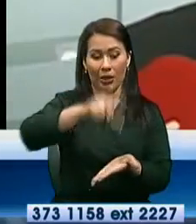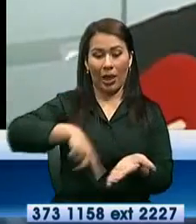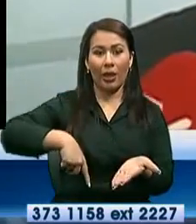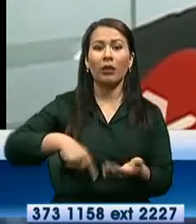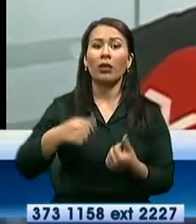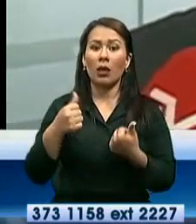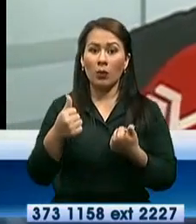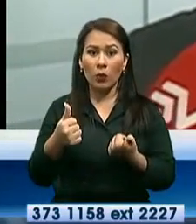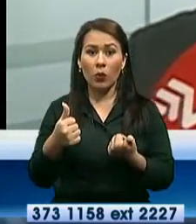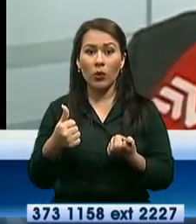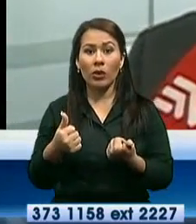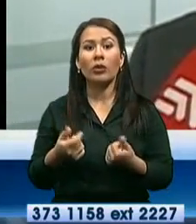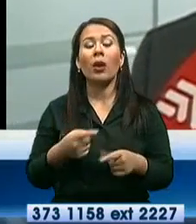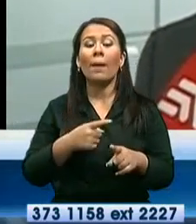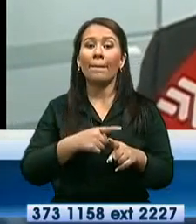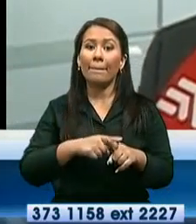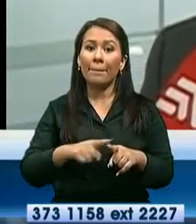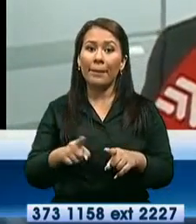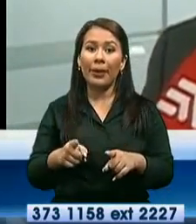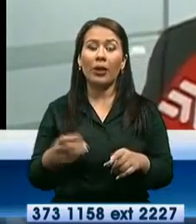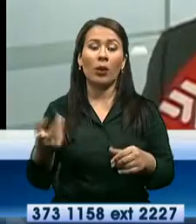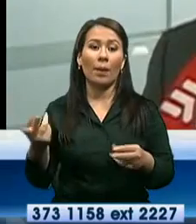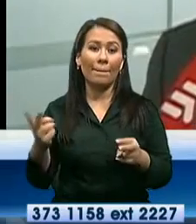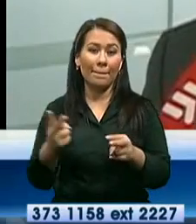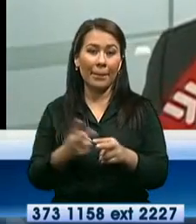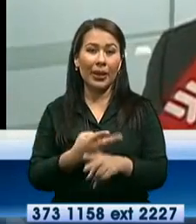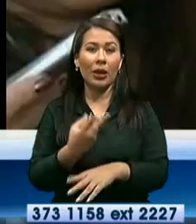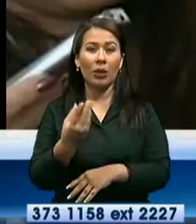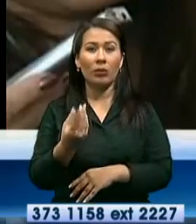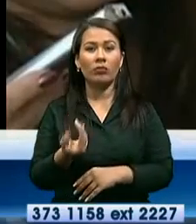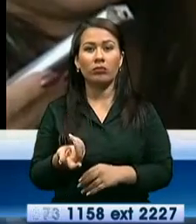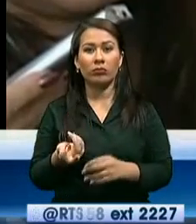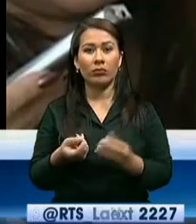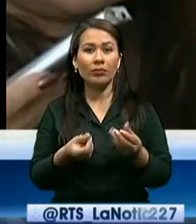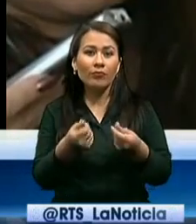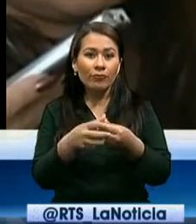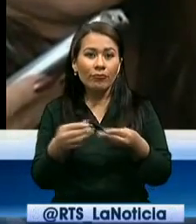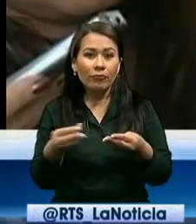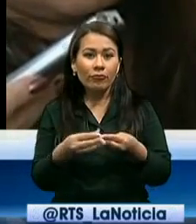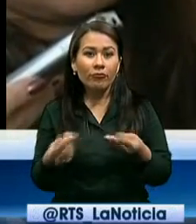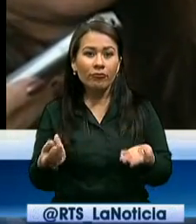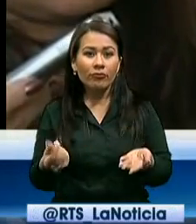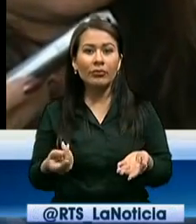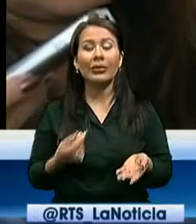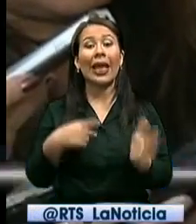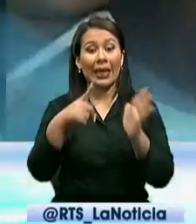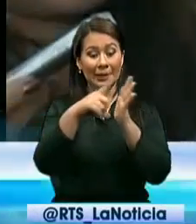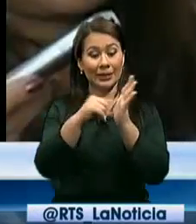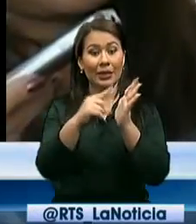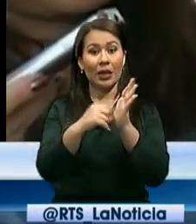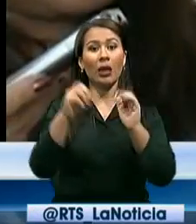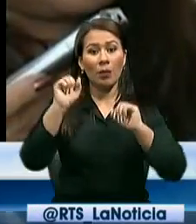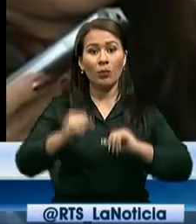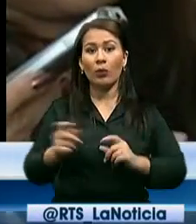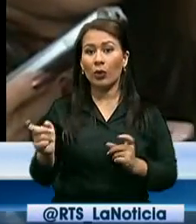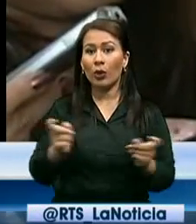bueno porque evita el peligro de la emisión inorgánica. Con eso, el servicio de rentas puede establecer regulaciones que impidan que la